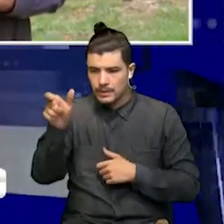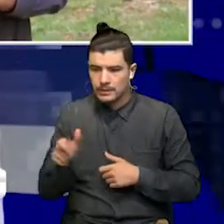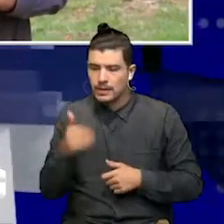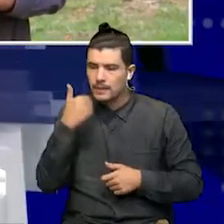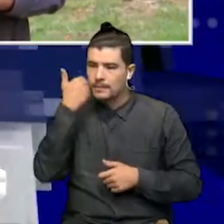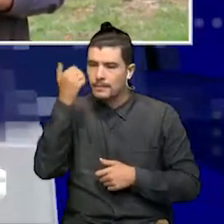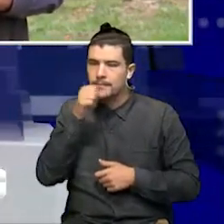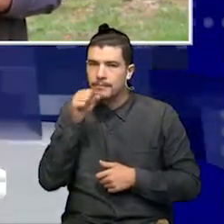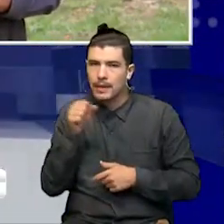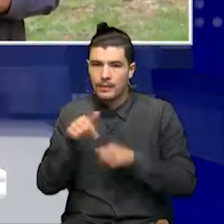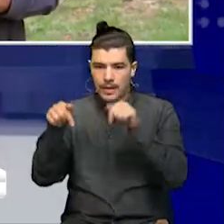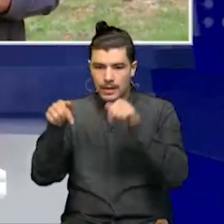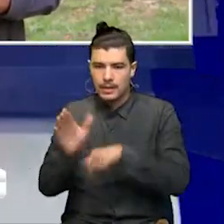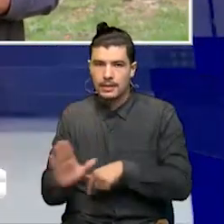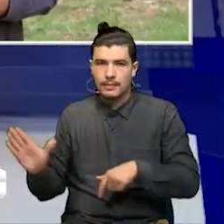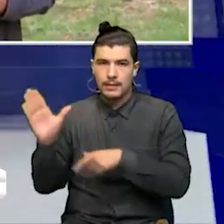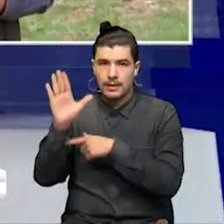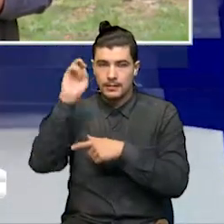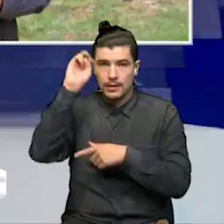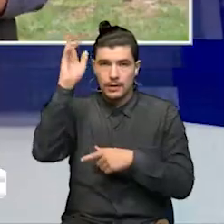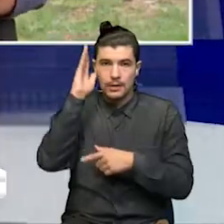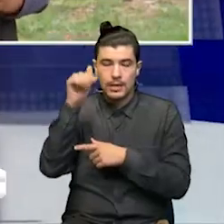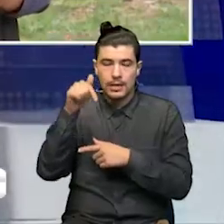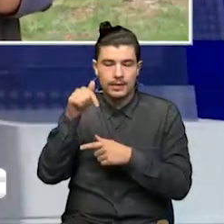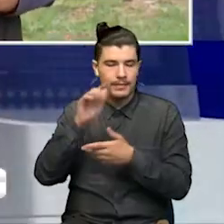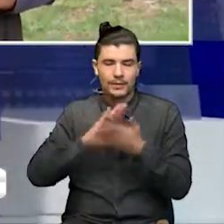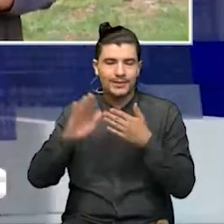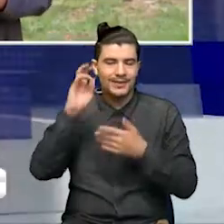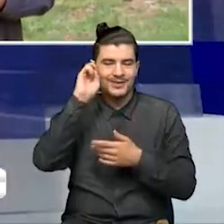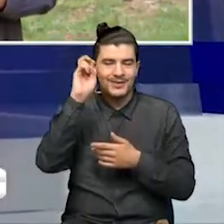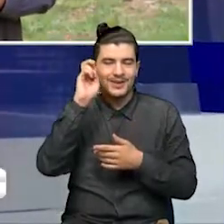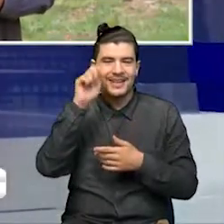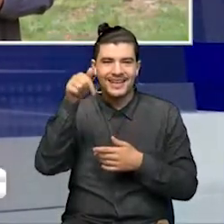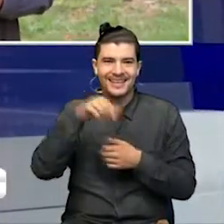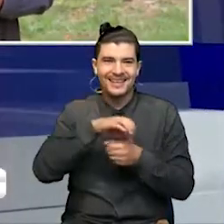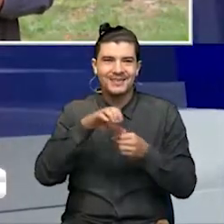aquí en el norte de Bucaramanga. Esa es la información por el momento. Sigan con más de Oriente Noticias.